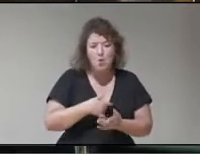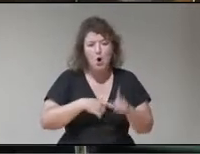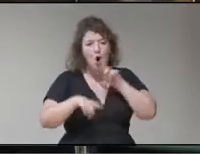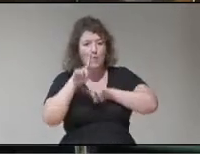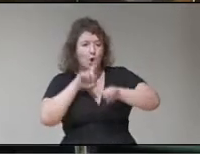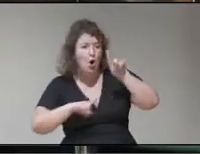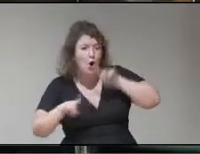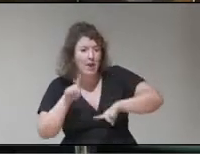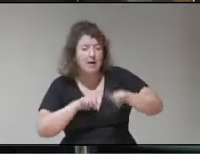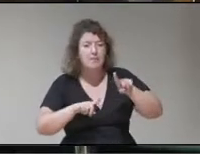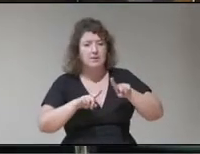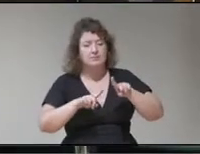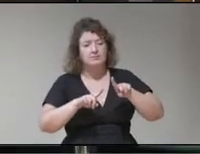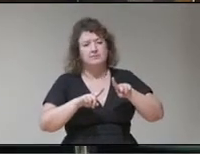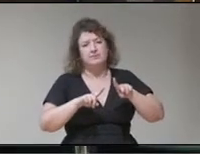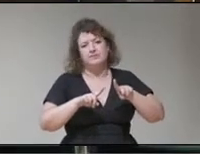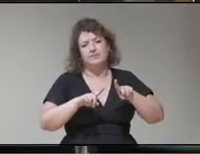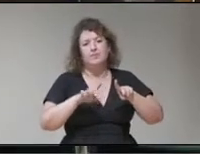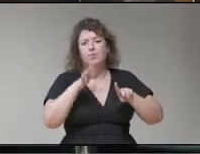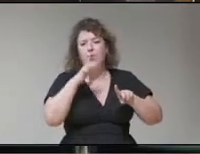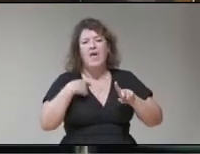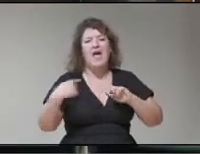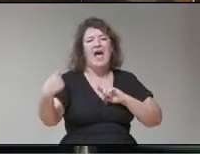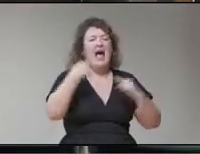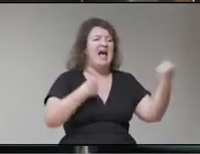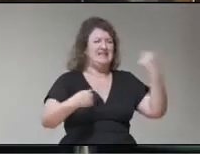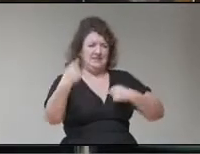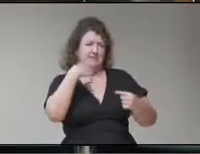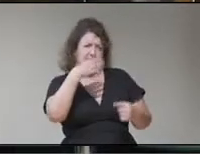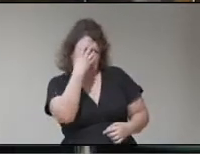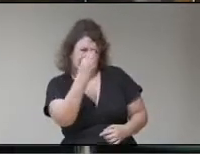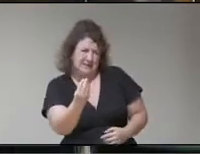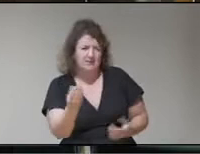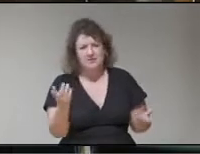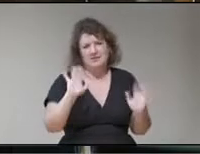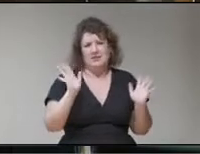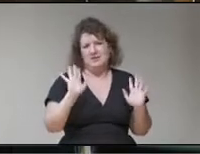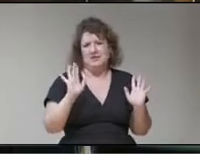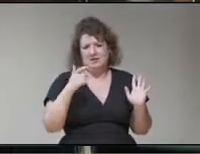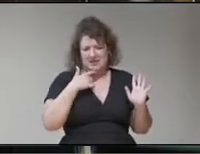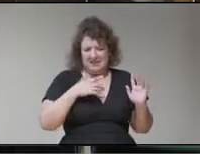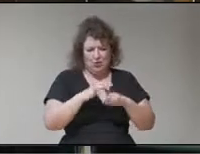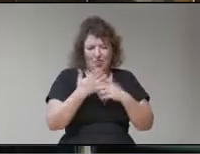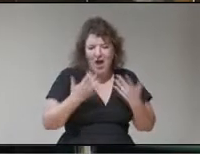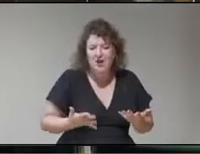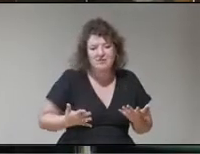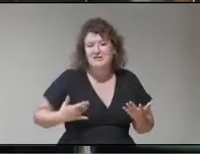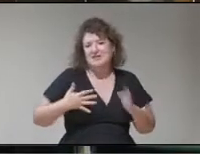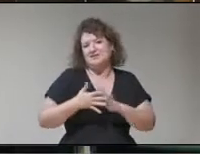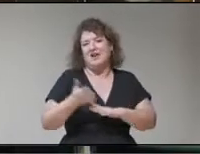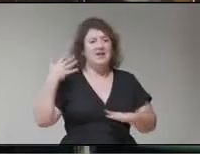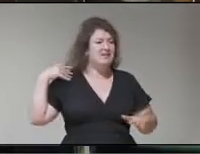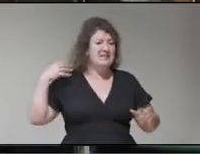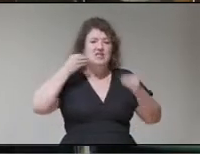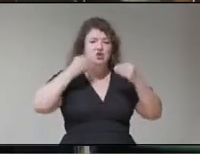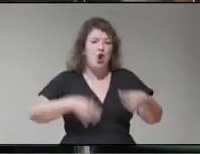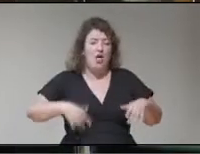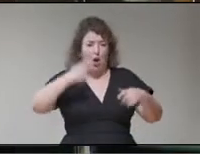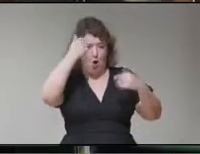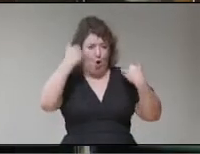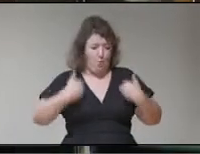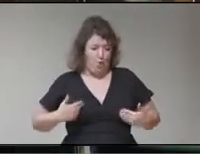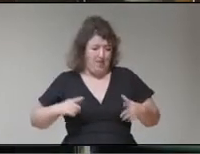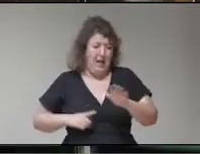problemas de ataques por el exterior, no estoy hablando en el momento actual, sino a lo largo de nuestra historia